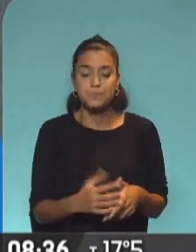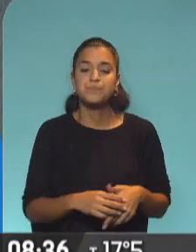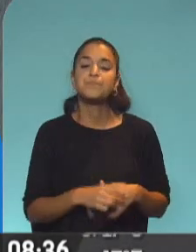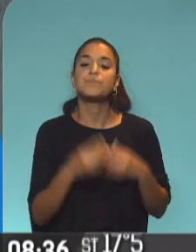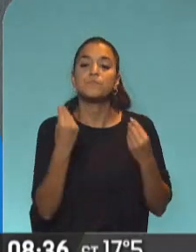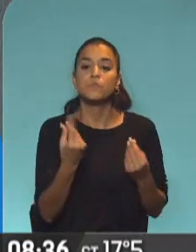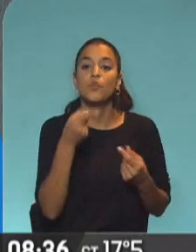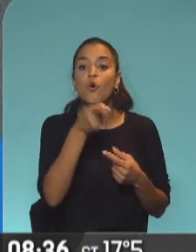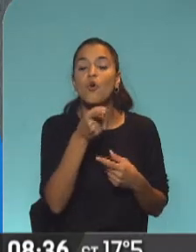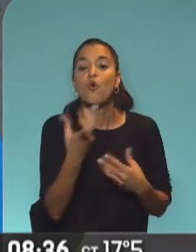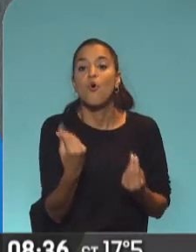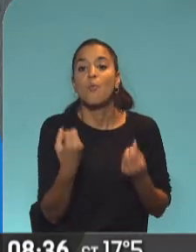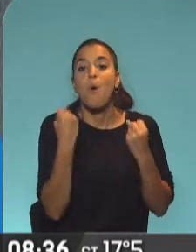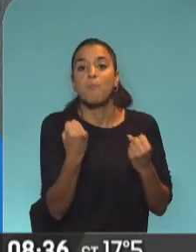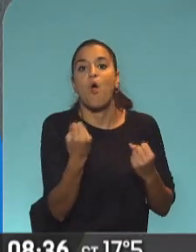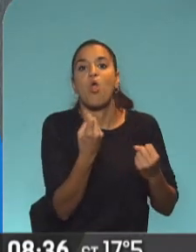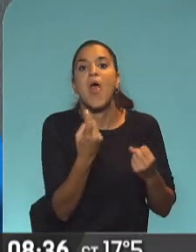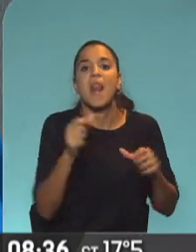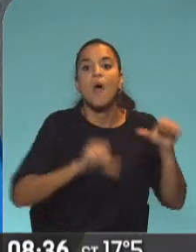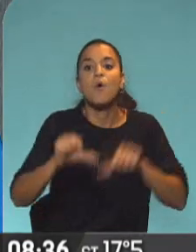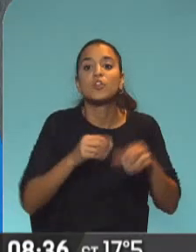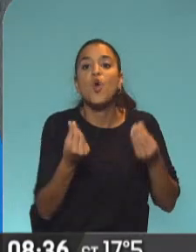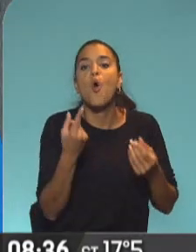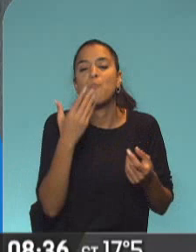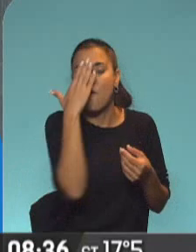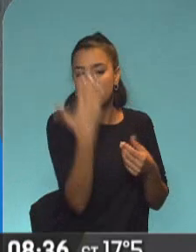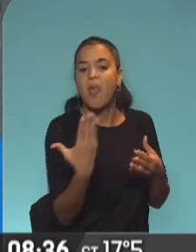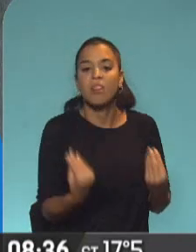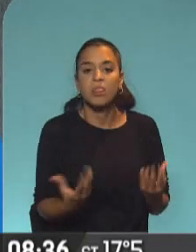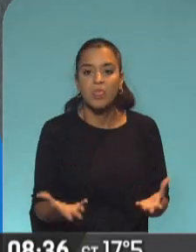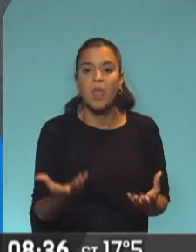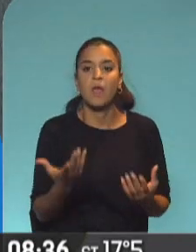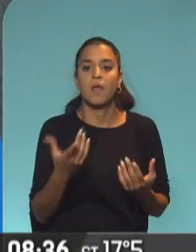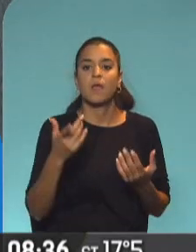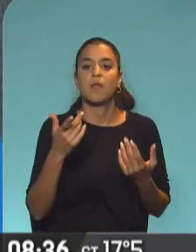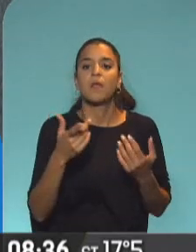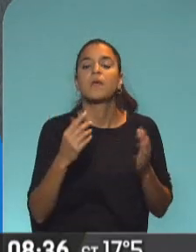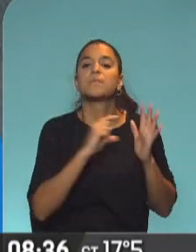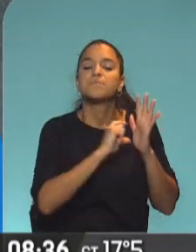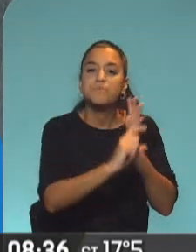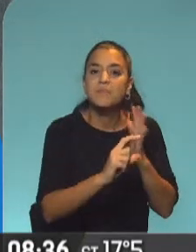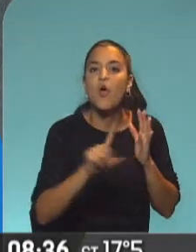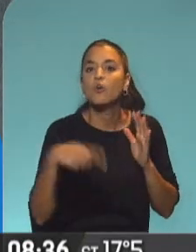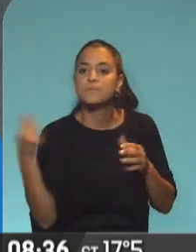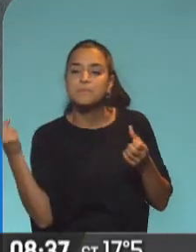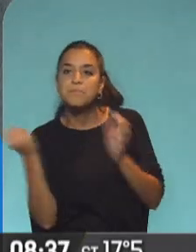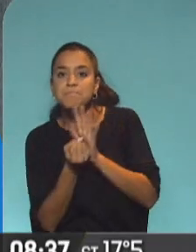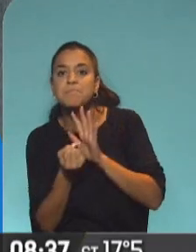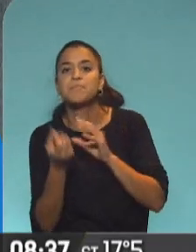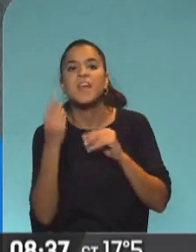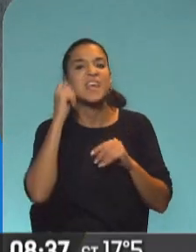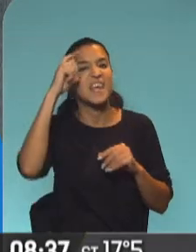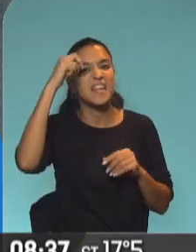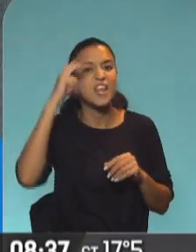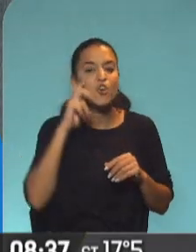puede enfrentar ese poderío de los laboratorios? ¿A través de... Pregunto, genéricos, prescripción de genéricos? ¿Cuál sería la política